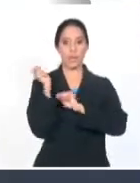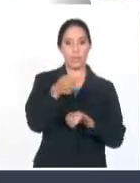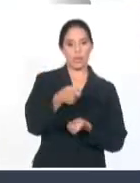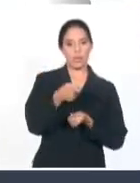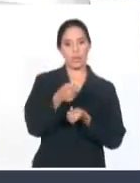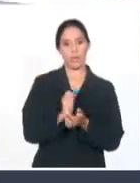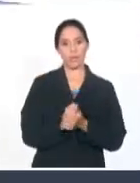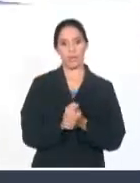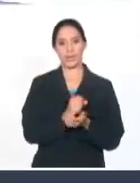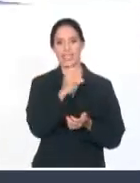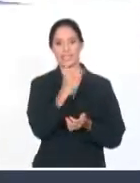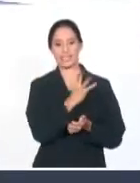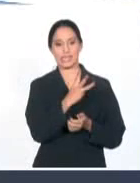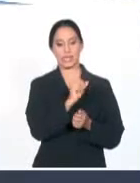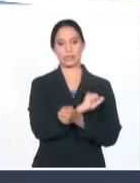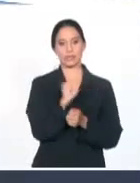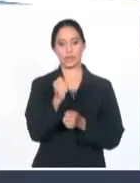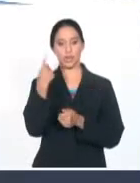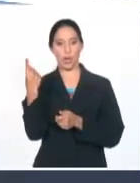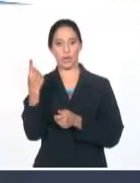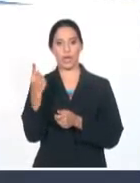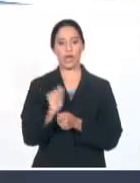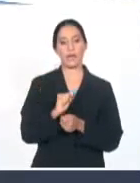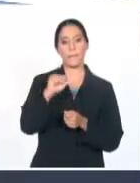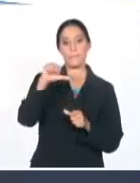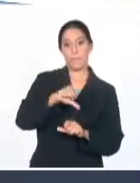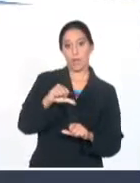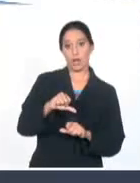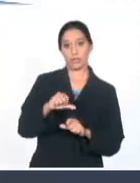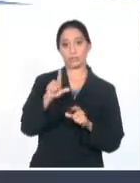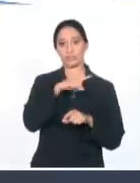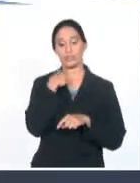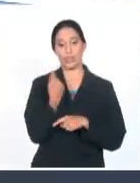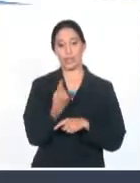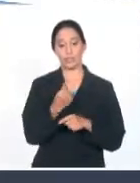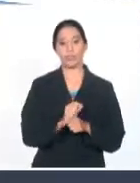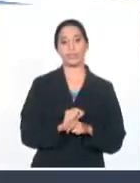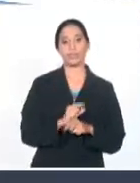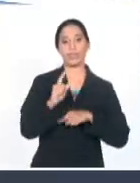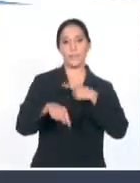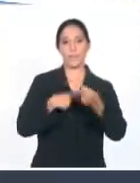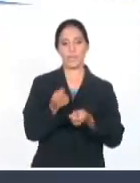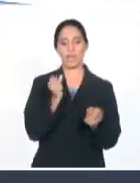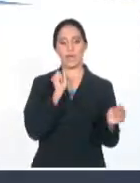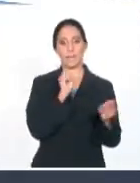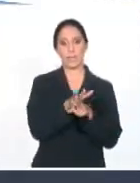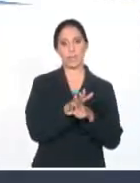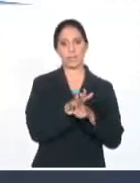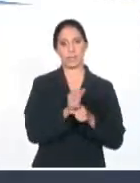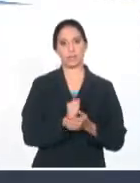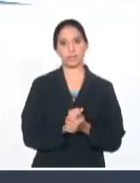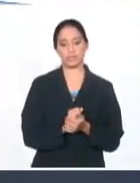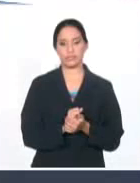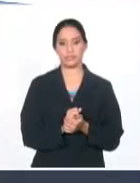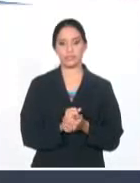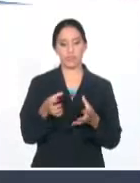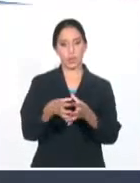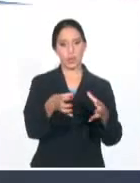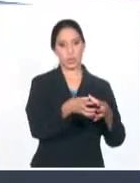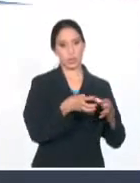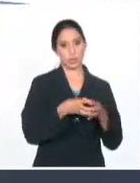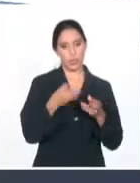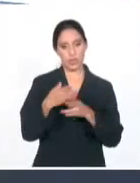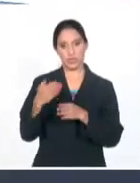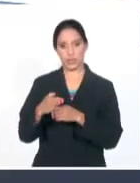de 3 victorias y 1 derrota. Mañana comienzan nuevos enfrentamientos: Leones Avispas, Cocodrilos Gallos y